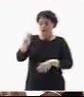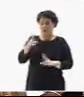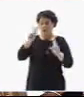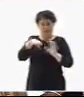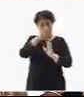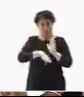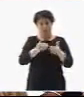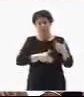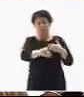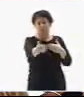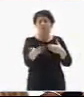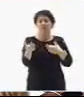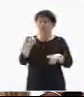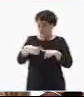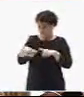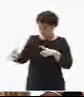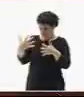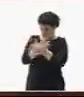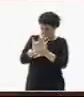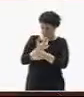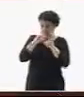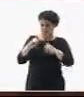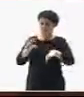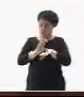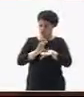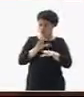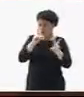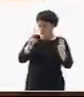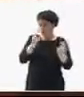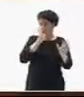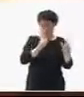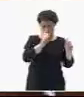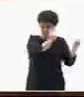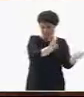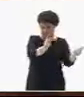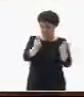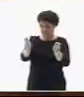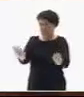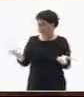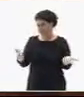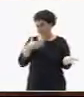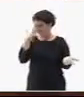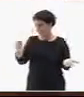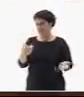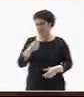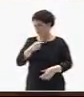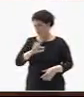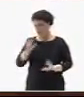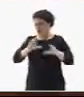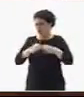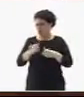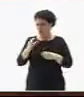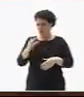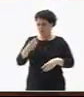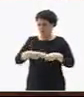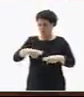con los nombramientos de estos nuevos consejeros, la verdad que no me gusta a mí y tampoco le gusta a Podemos y yo creo que no nos gusta a